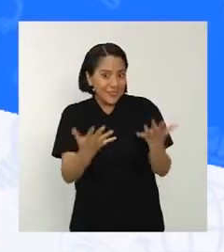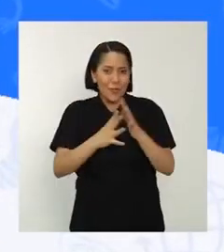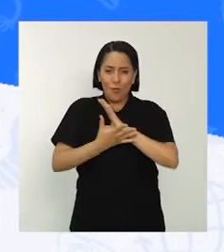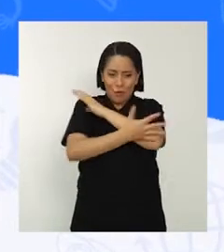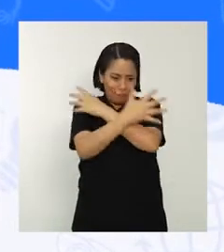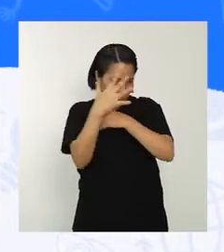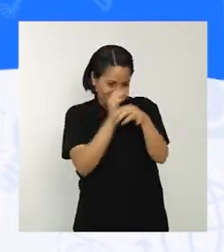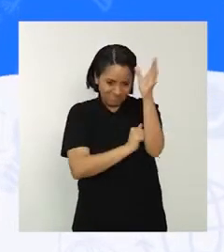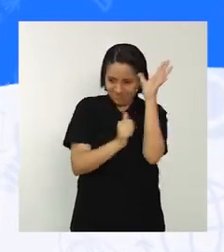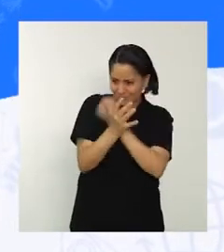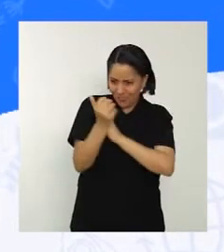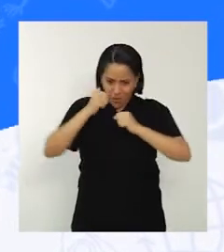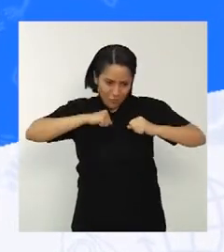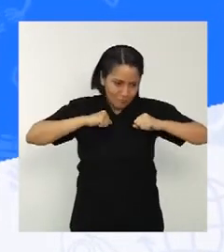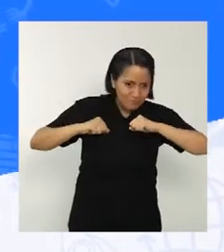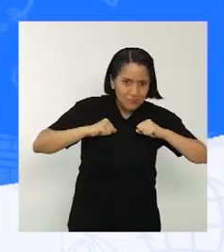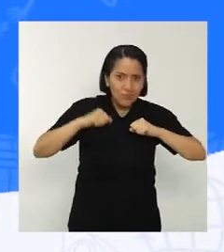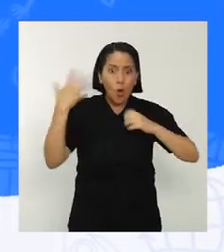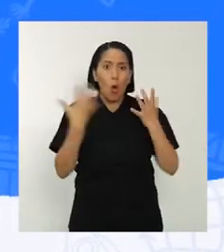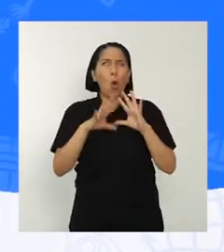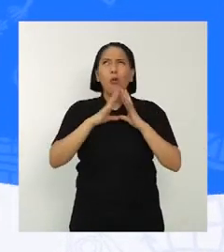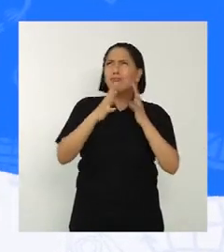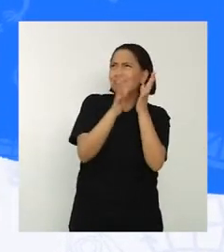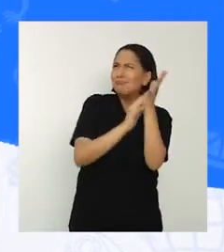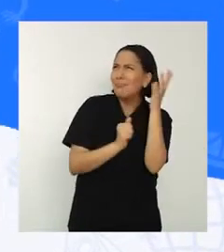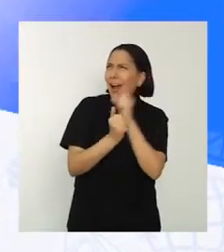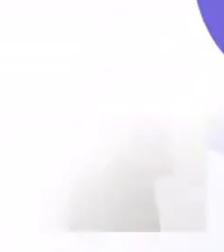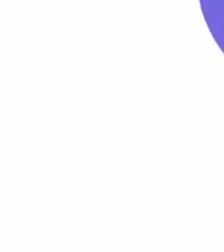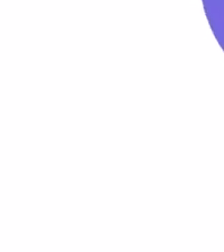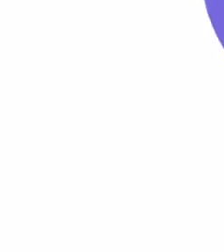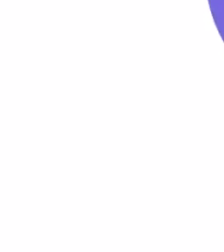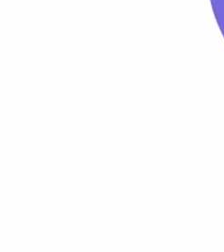Entonces, manos a la obra, o debería decir, manos al cómic.